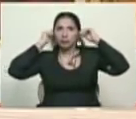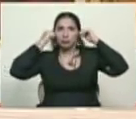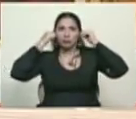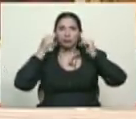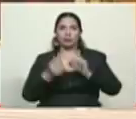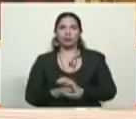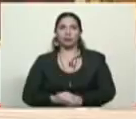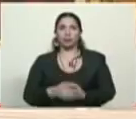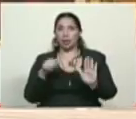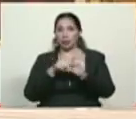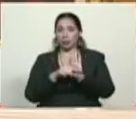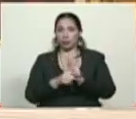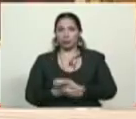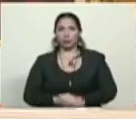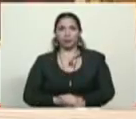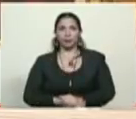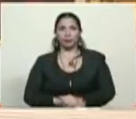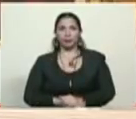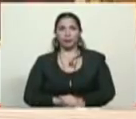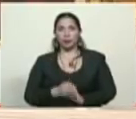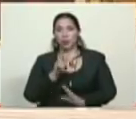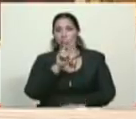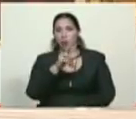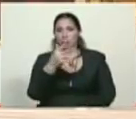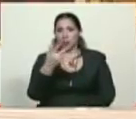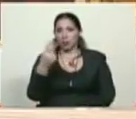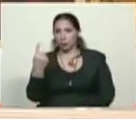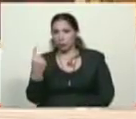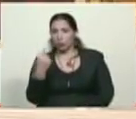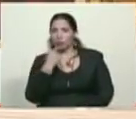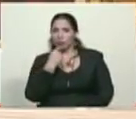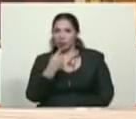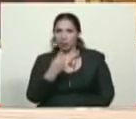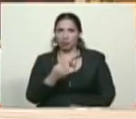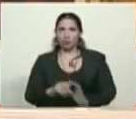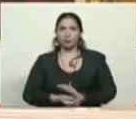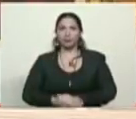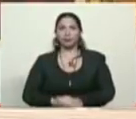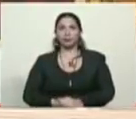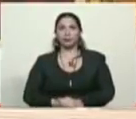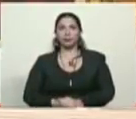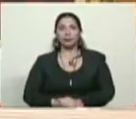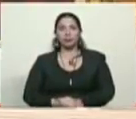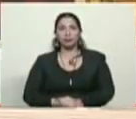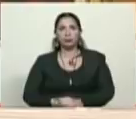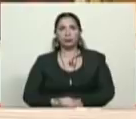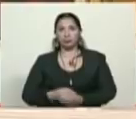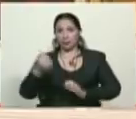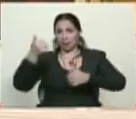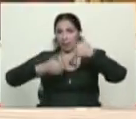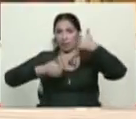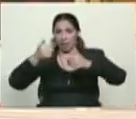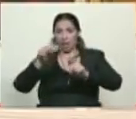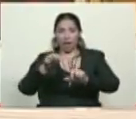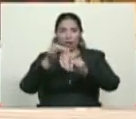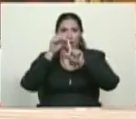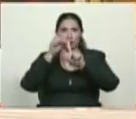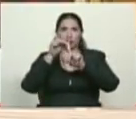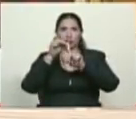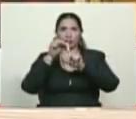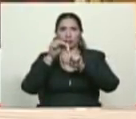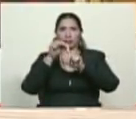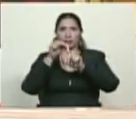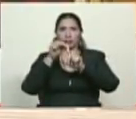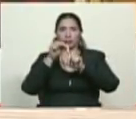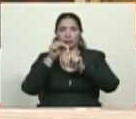El artículo 231 dice: el candidato elegido o